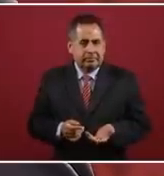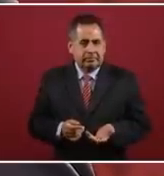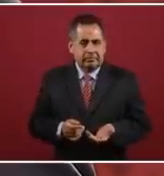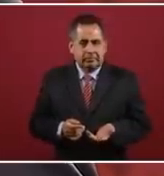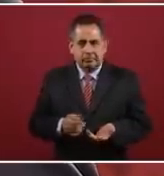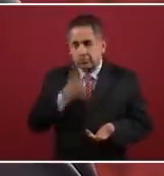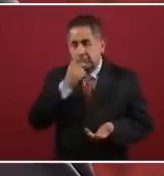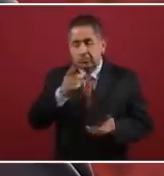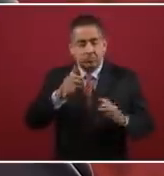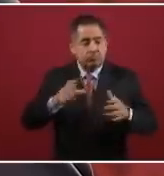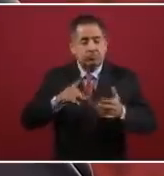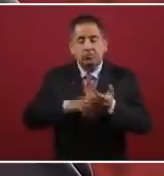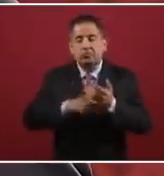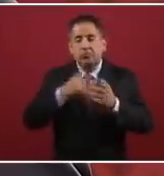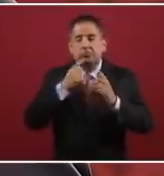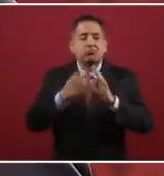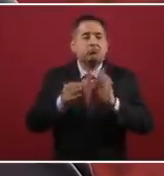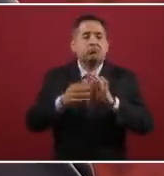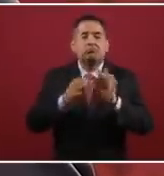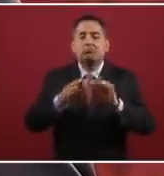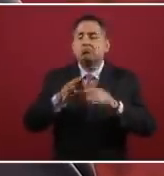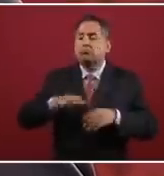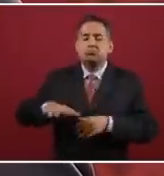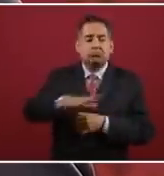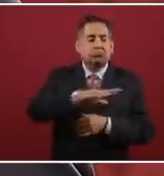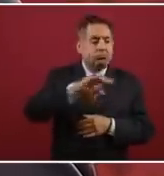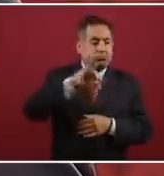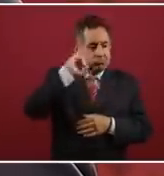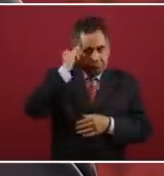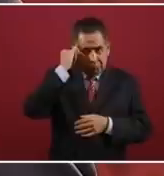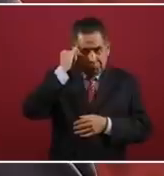se consume en zonas indígenas